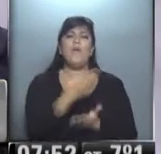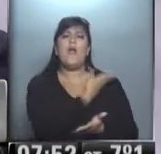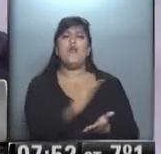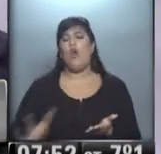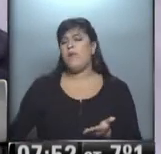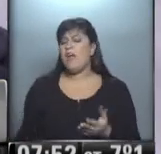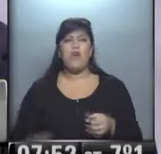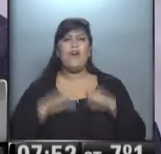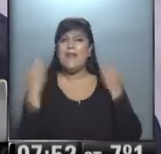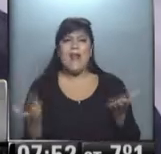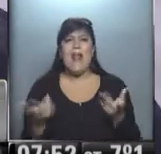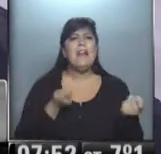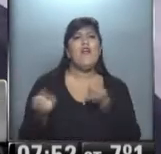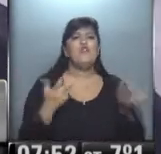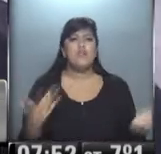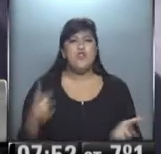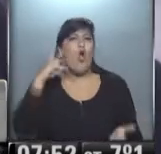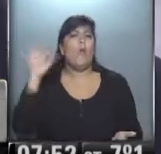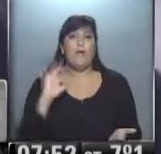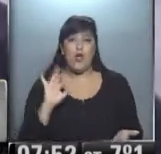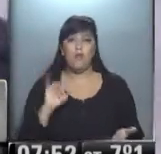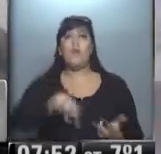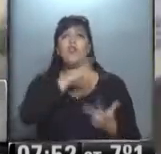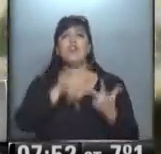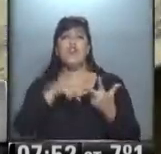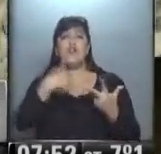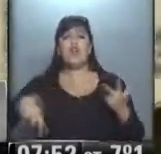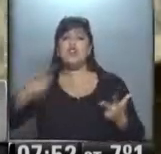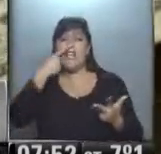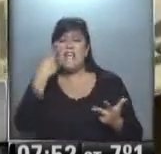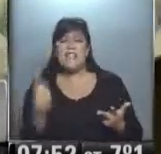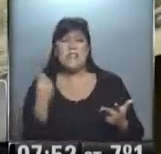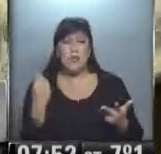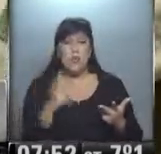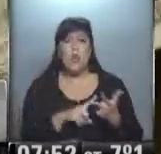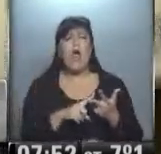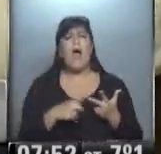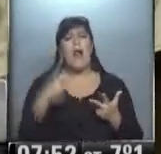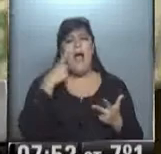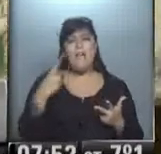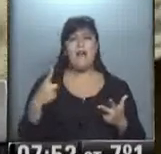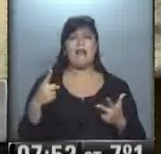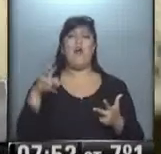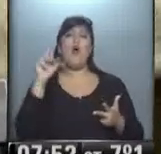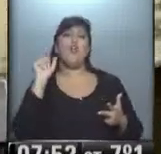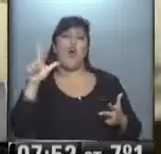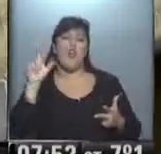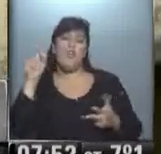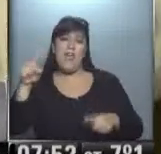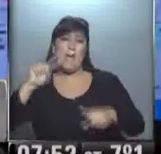negociación y una de las cuestiones nos interesaba mucho era cómo vinculaba el rol de la oposición política